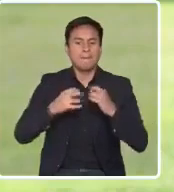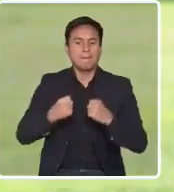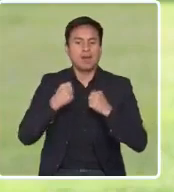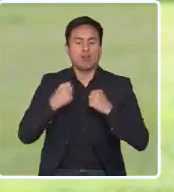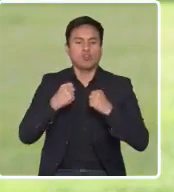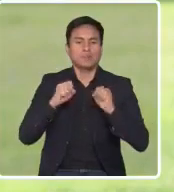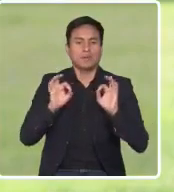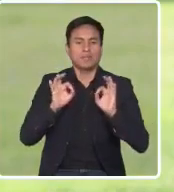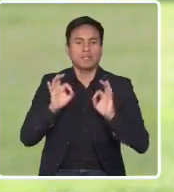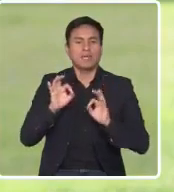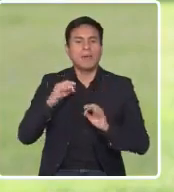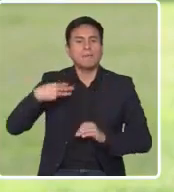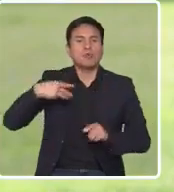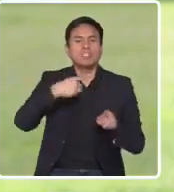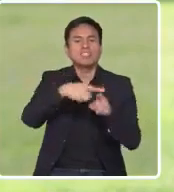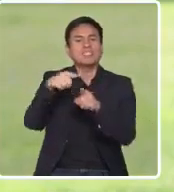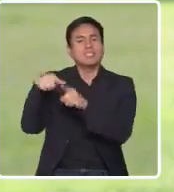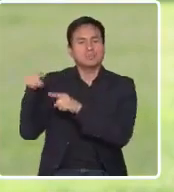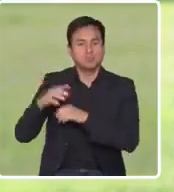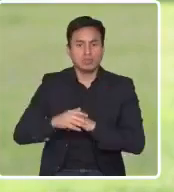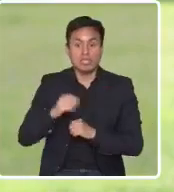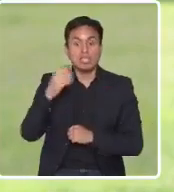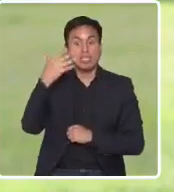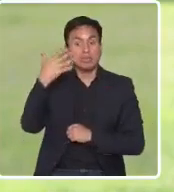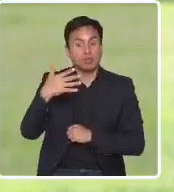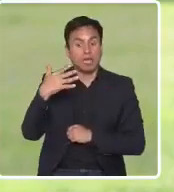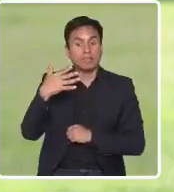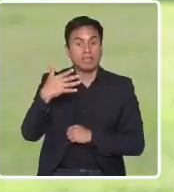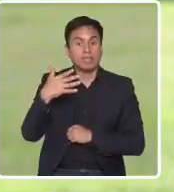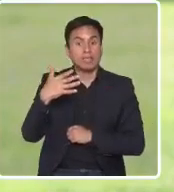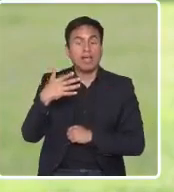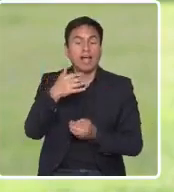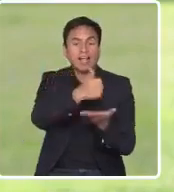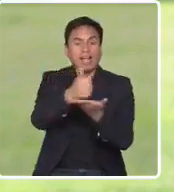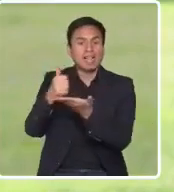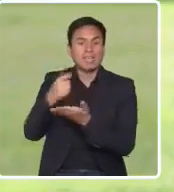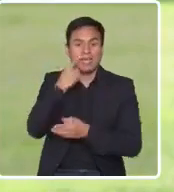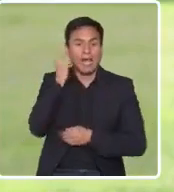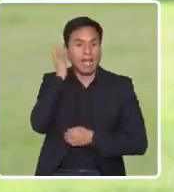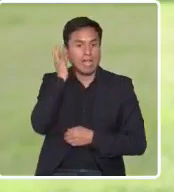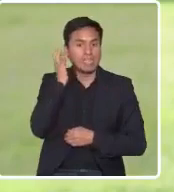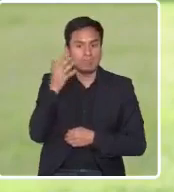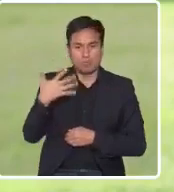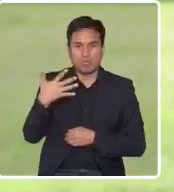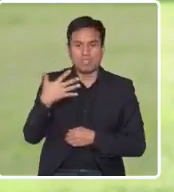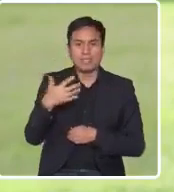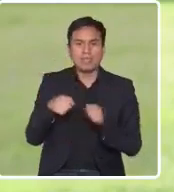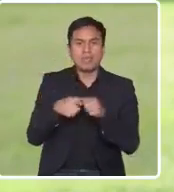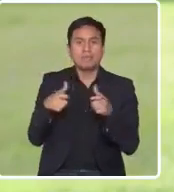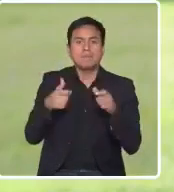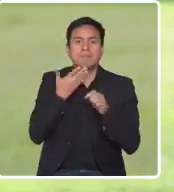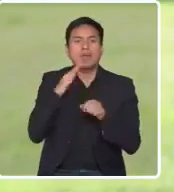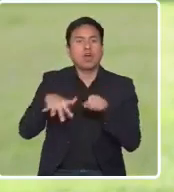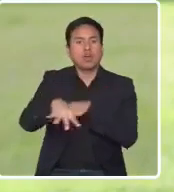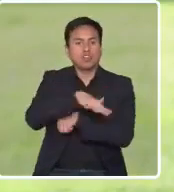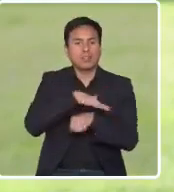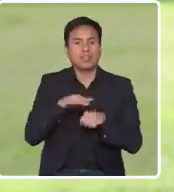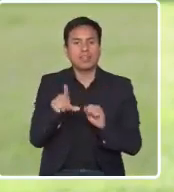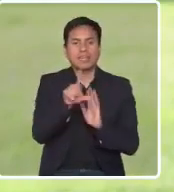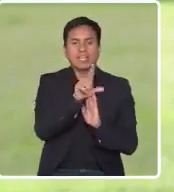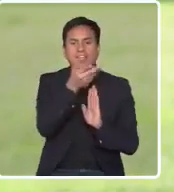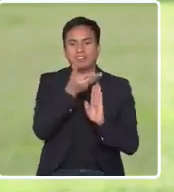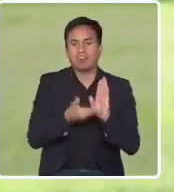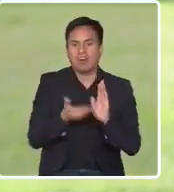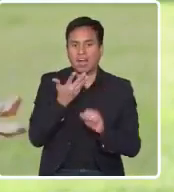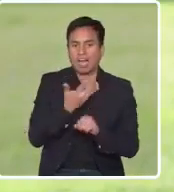con especialmente los municipios. Es tan importante aquí la presencia de los alcaldes y las alcaldesas, dotarlos de mejores condiciones. Tenemos legislación